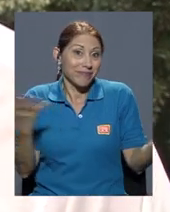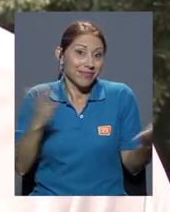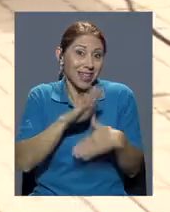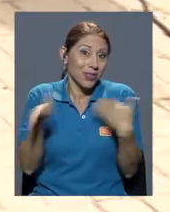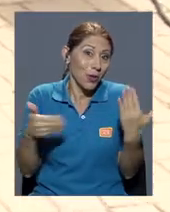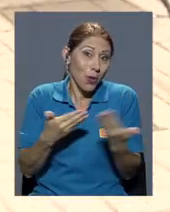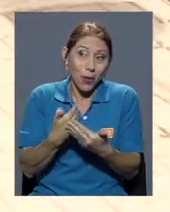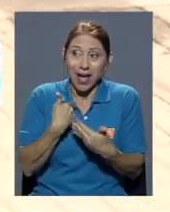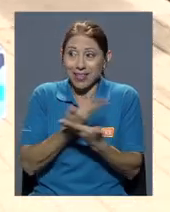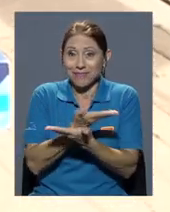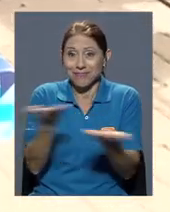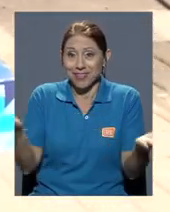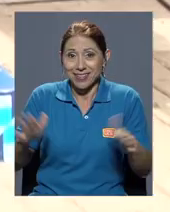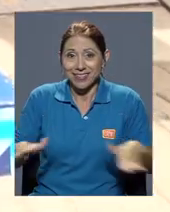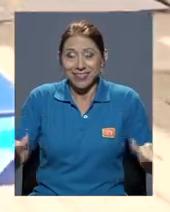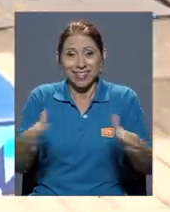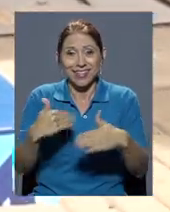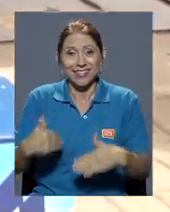hay en la viña del Señor, ¿verdad?